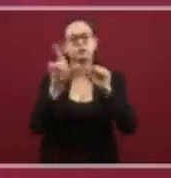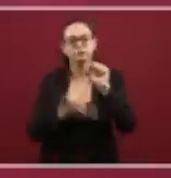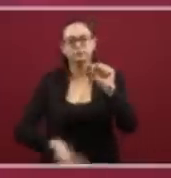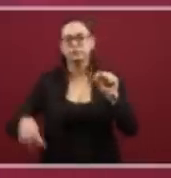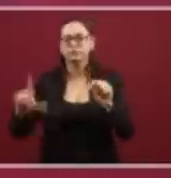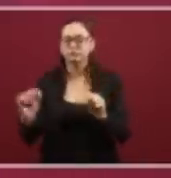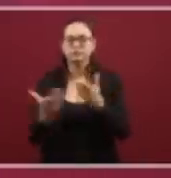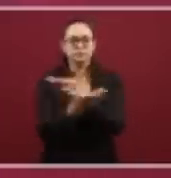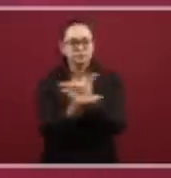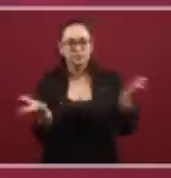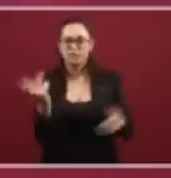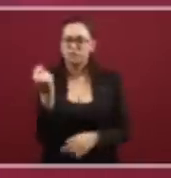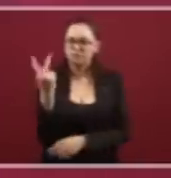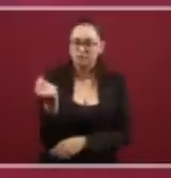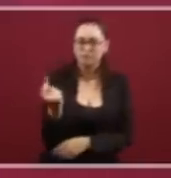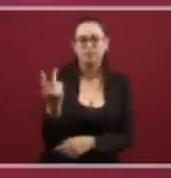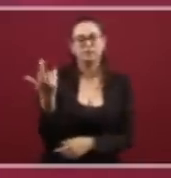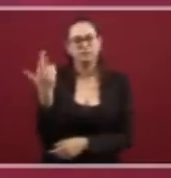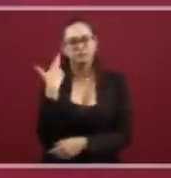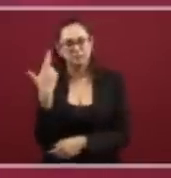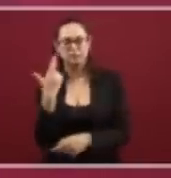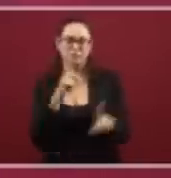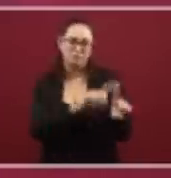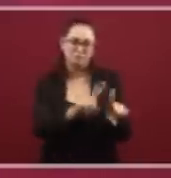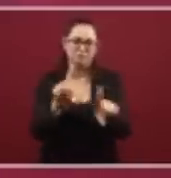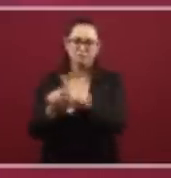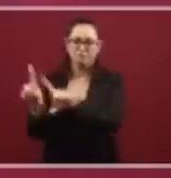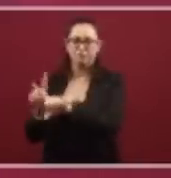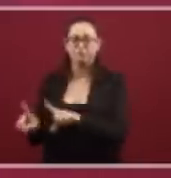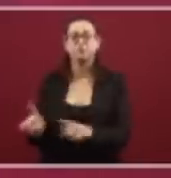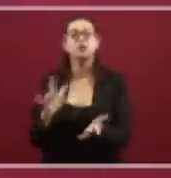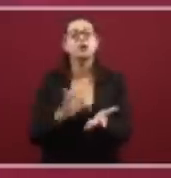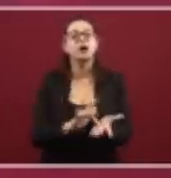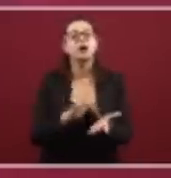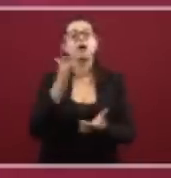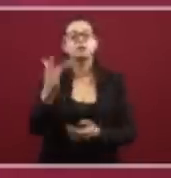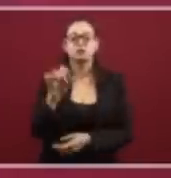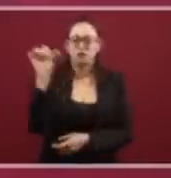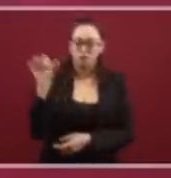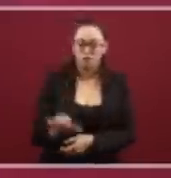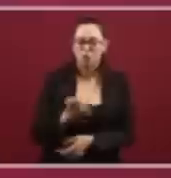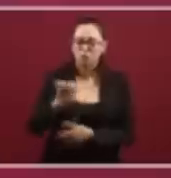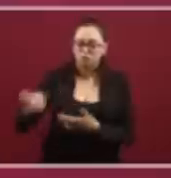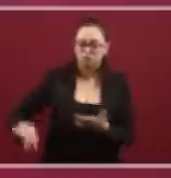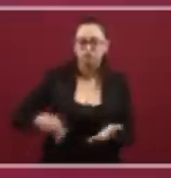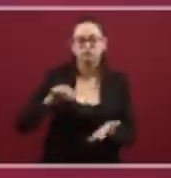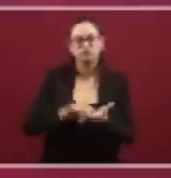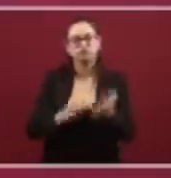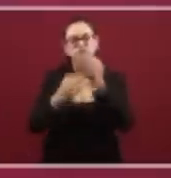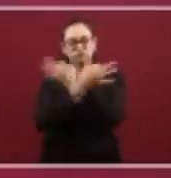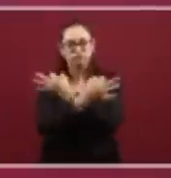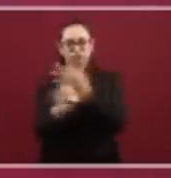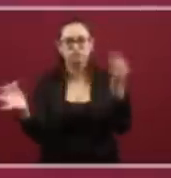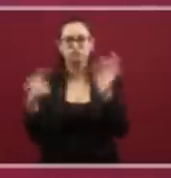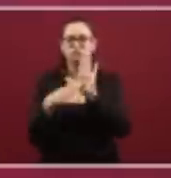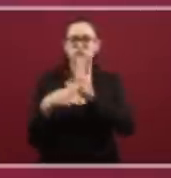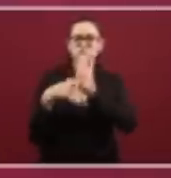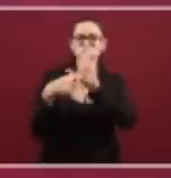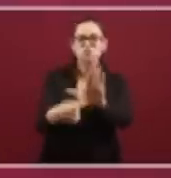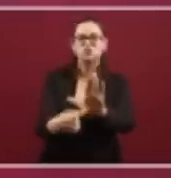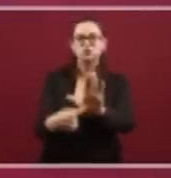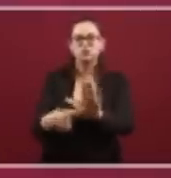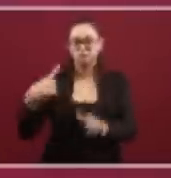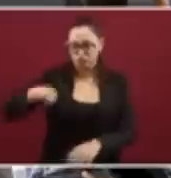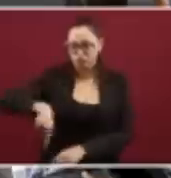comunicación agradecemos el espacio que se nos ha otorgado en esta conferencia a fin de hacer pública la lucha